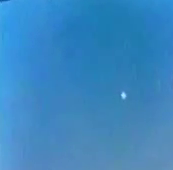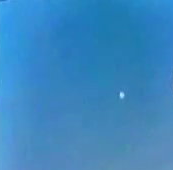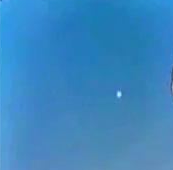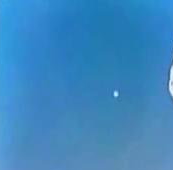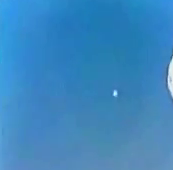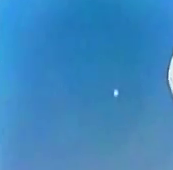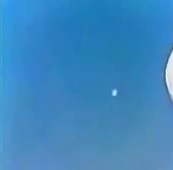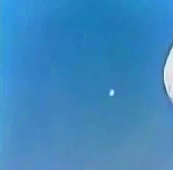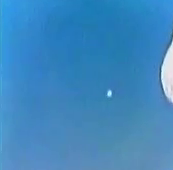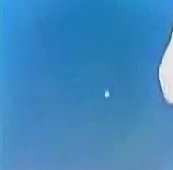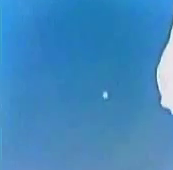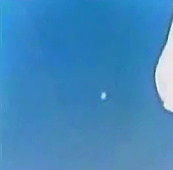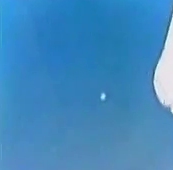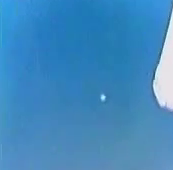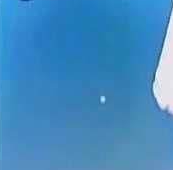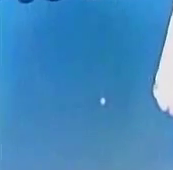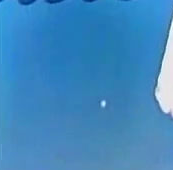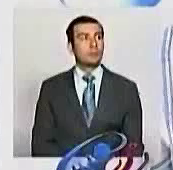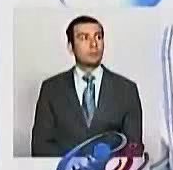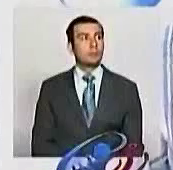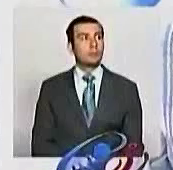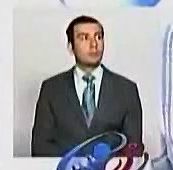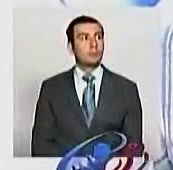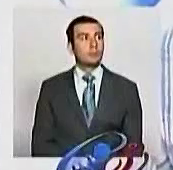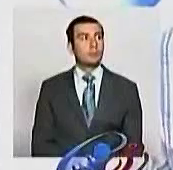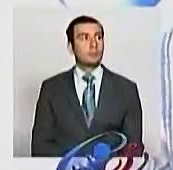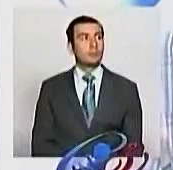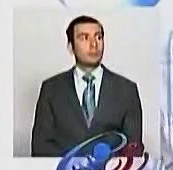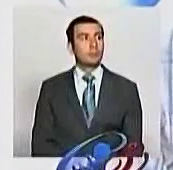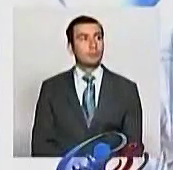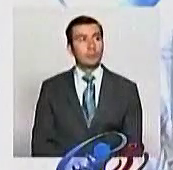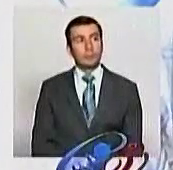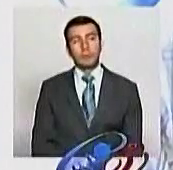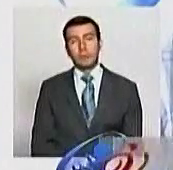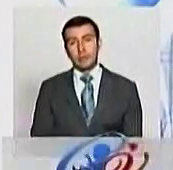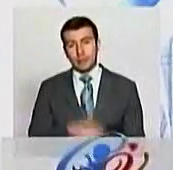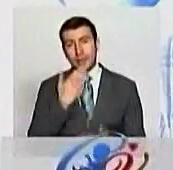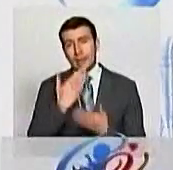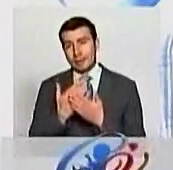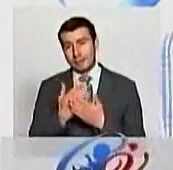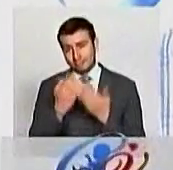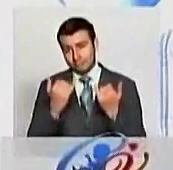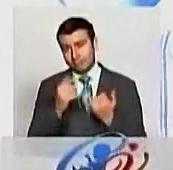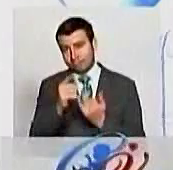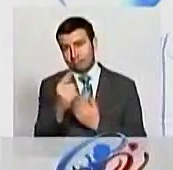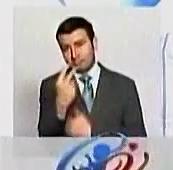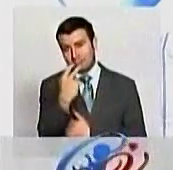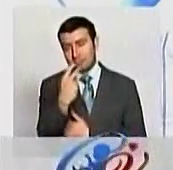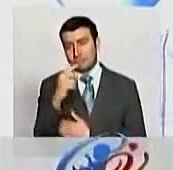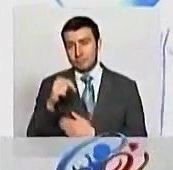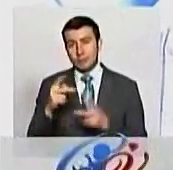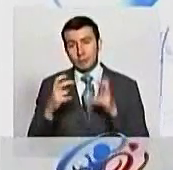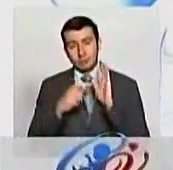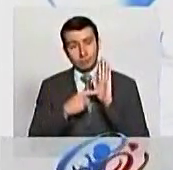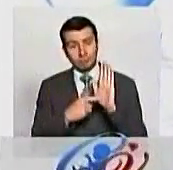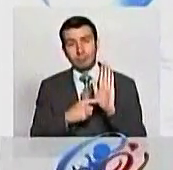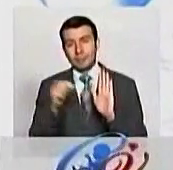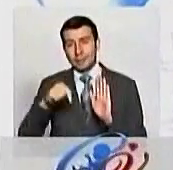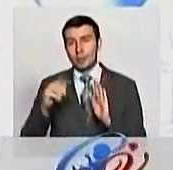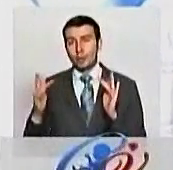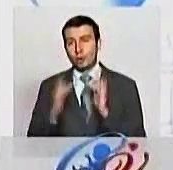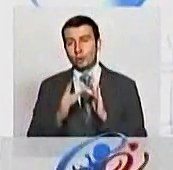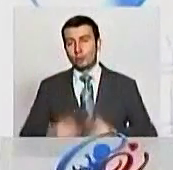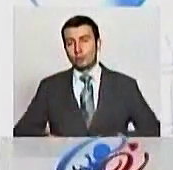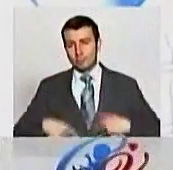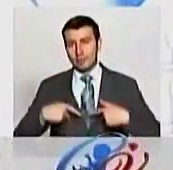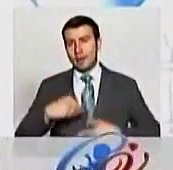379-9889 en Cali para todos ustedes. Muchas gracias por estar nuevamente con nosotros en una nueva edición de Conexión Vital. Un